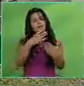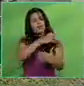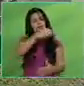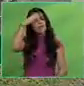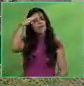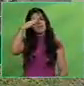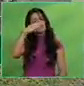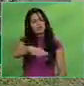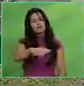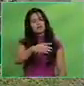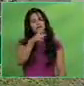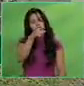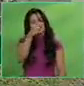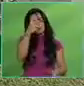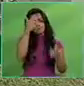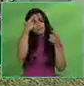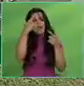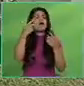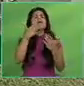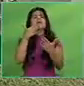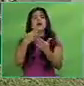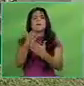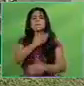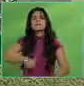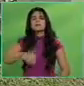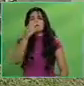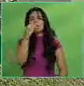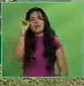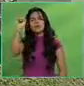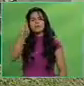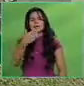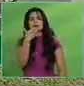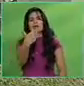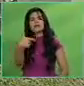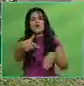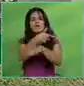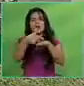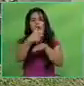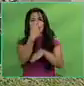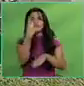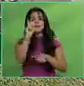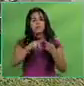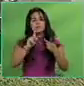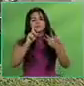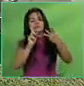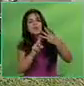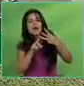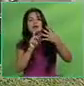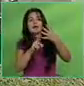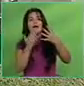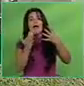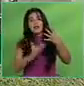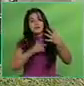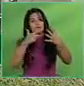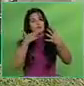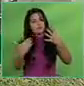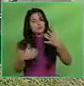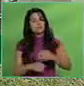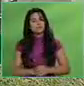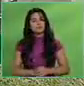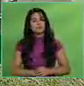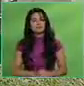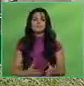eterno, gracias a nuestro presidente Maduro, gracias a nuestro gobernador y gracias a nuestro alcalde. De verdad estamos muy